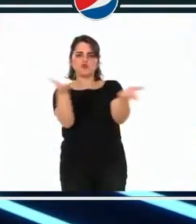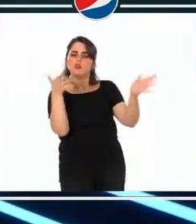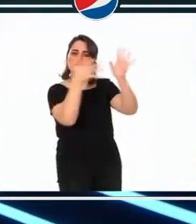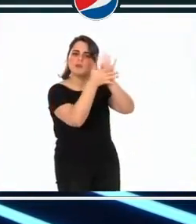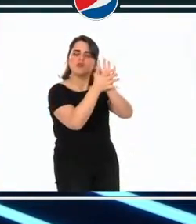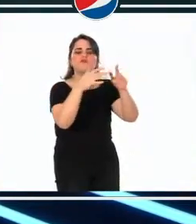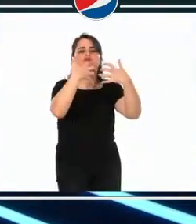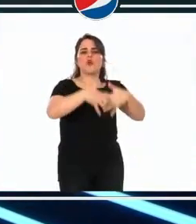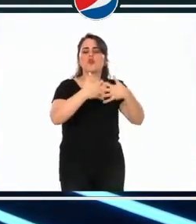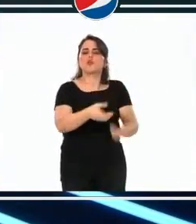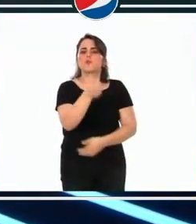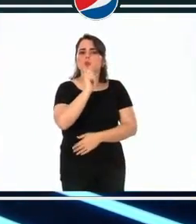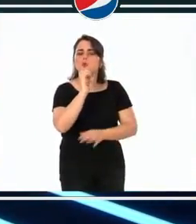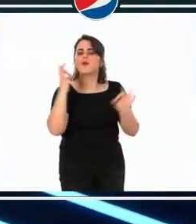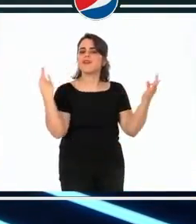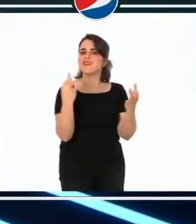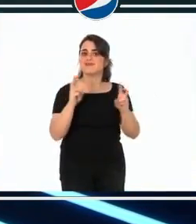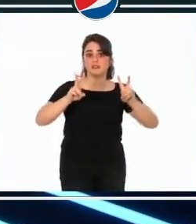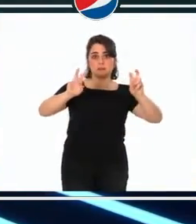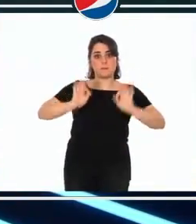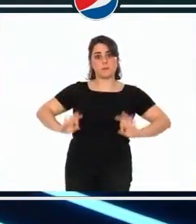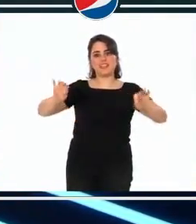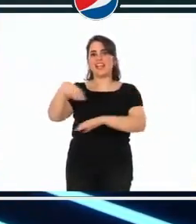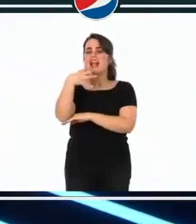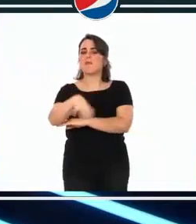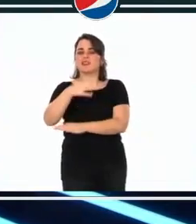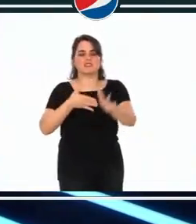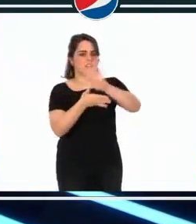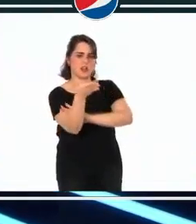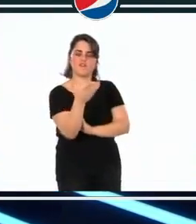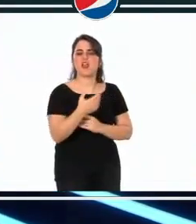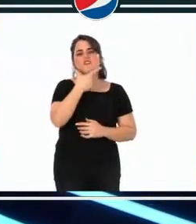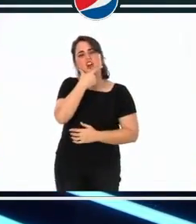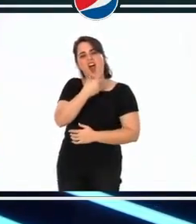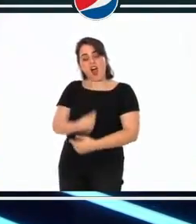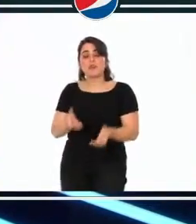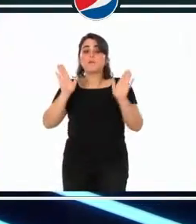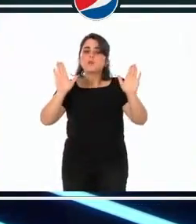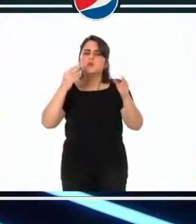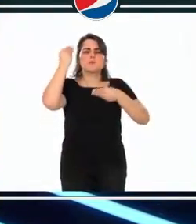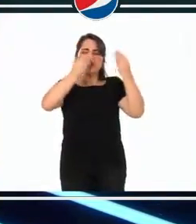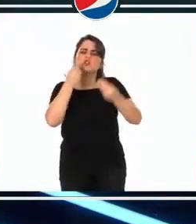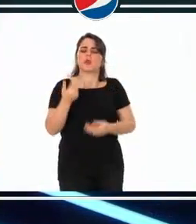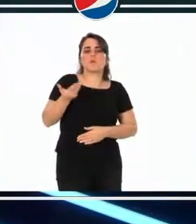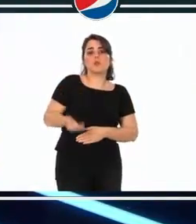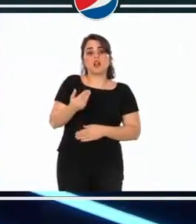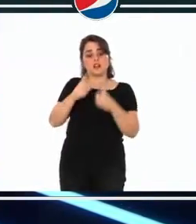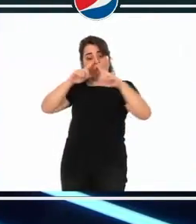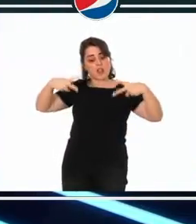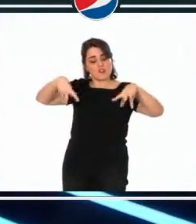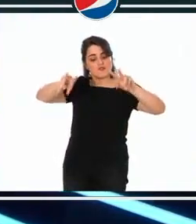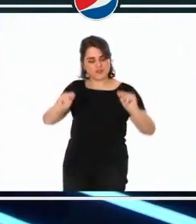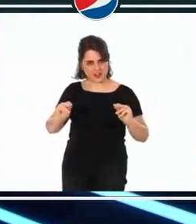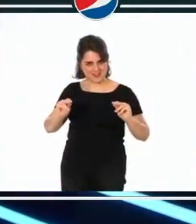funcionamiento de estas campanadas, que es algo muy sencillo. Pero creo que es importante acabar bien el año y es